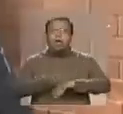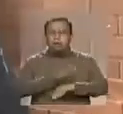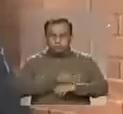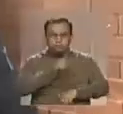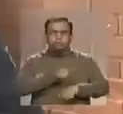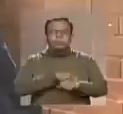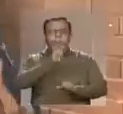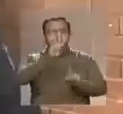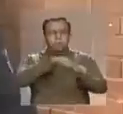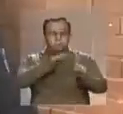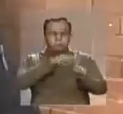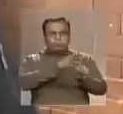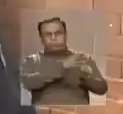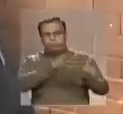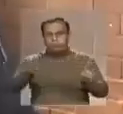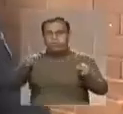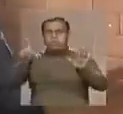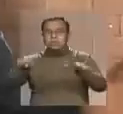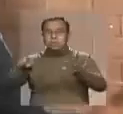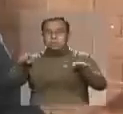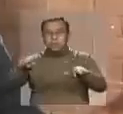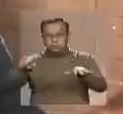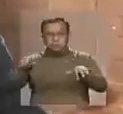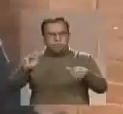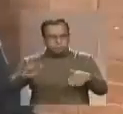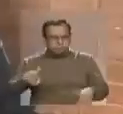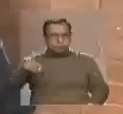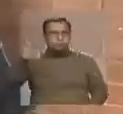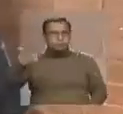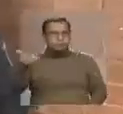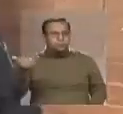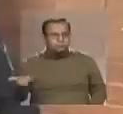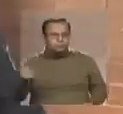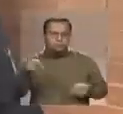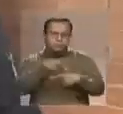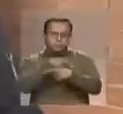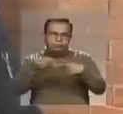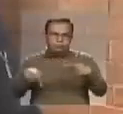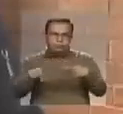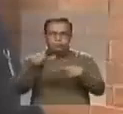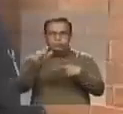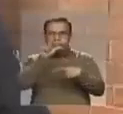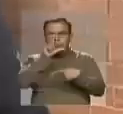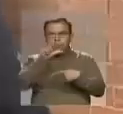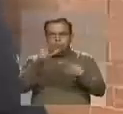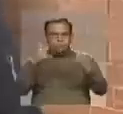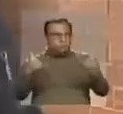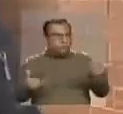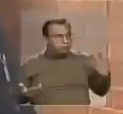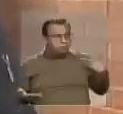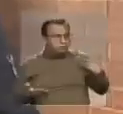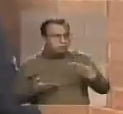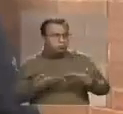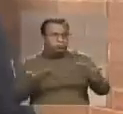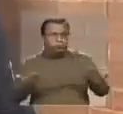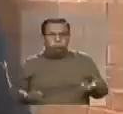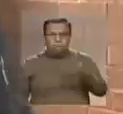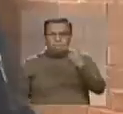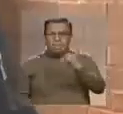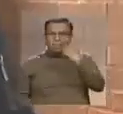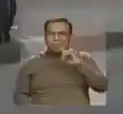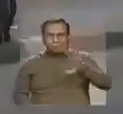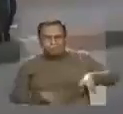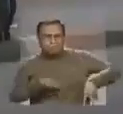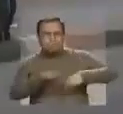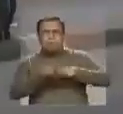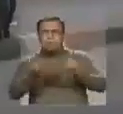obra para 4 meses, la alargaron a 6 meses, que la entregaban a partir de la semana del 10 de julio, ya llevamos 20 días